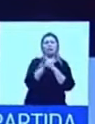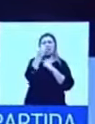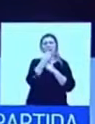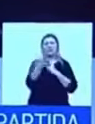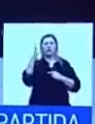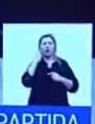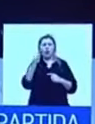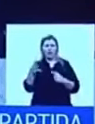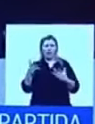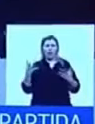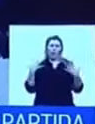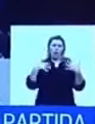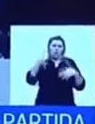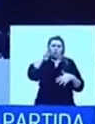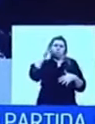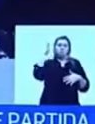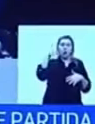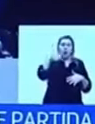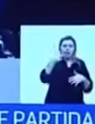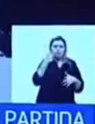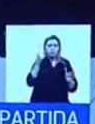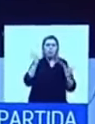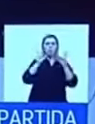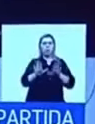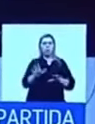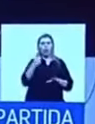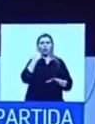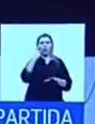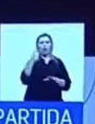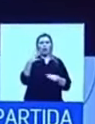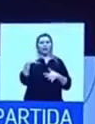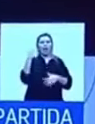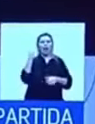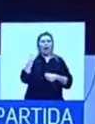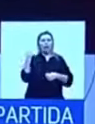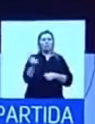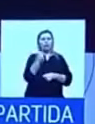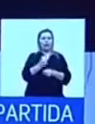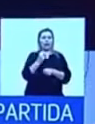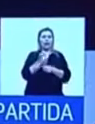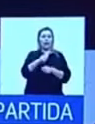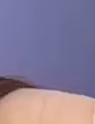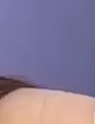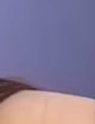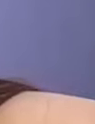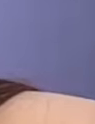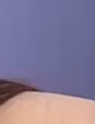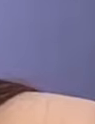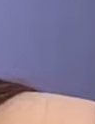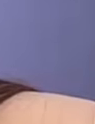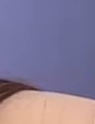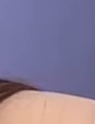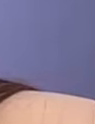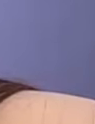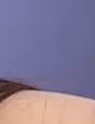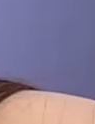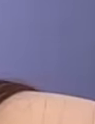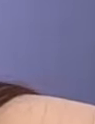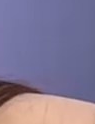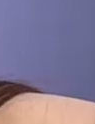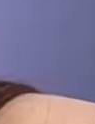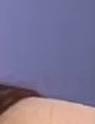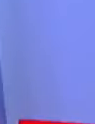de de de insistir o o no votar lo que y con esta con con esto de que se de que ya no van a insistir con el tema de la